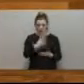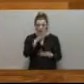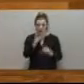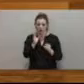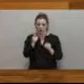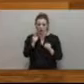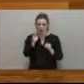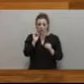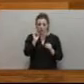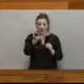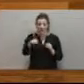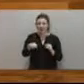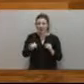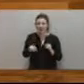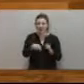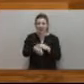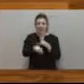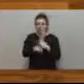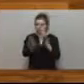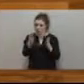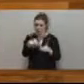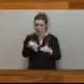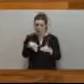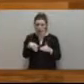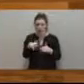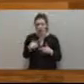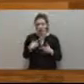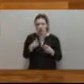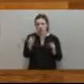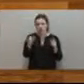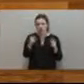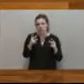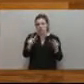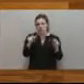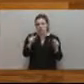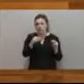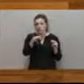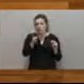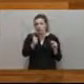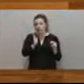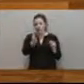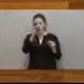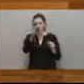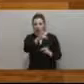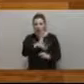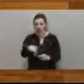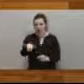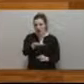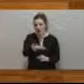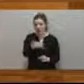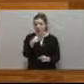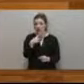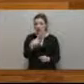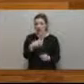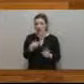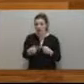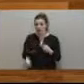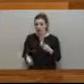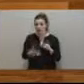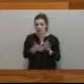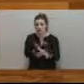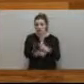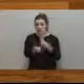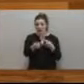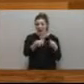y falta de gestión de una terrible negativa repercusión en la zona, que está provocando diariamente cierre de